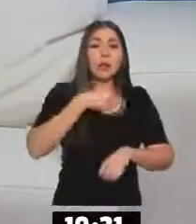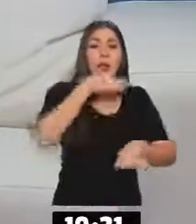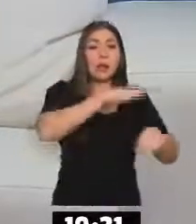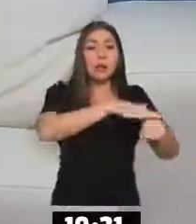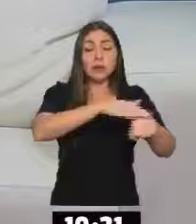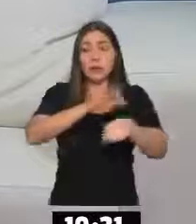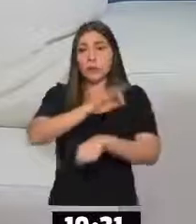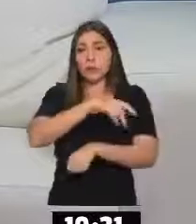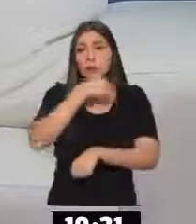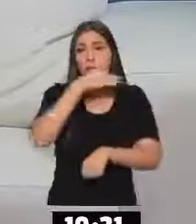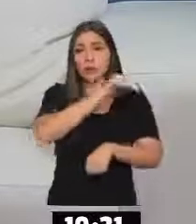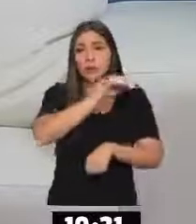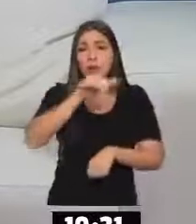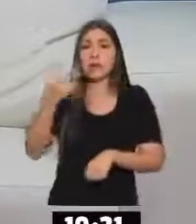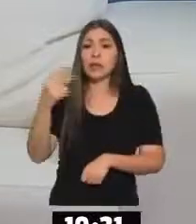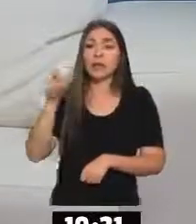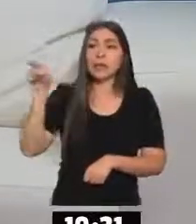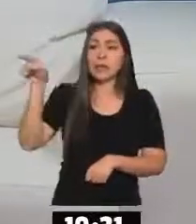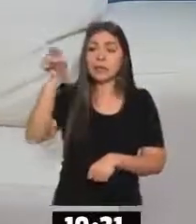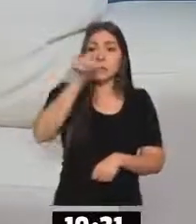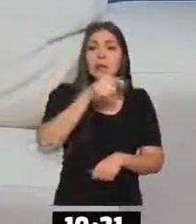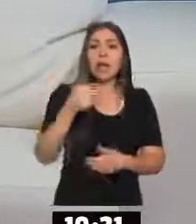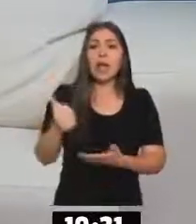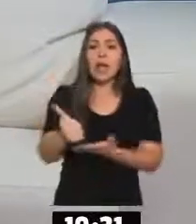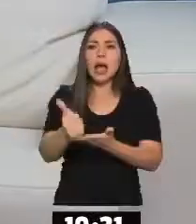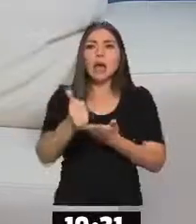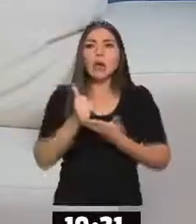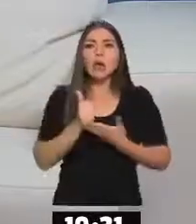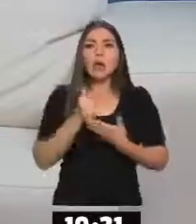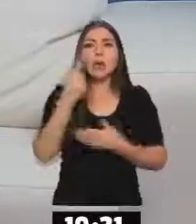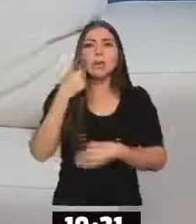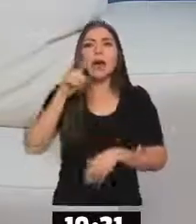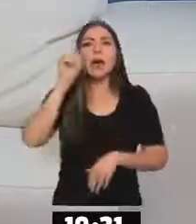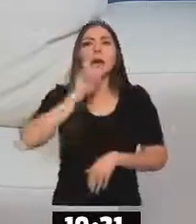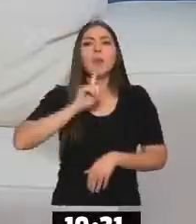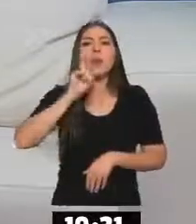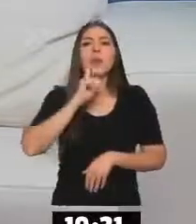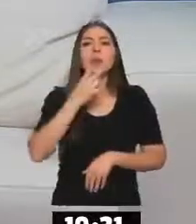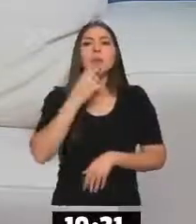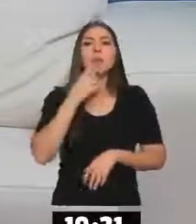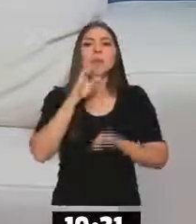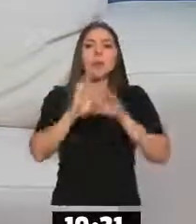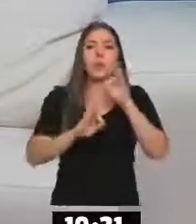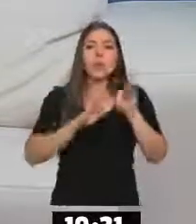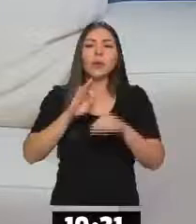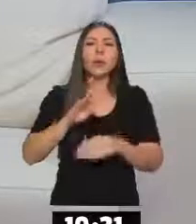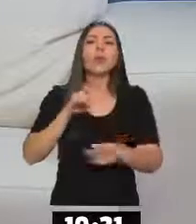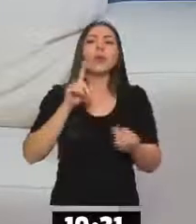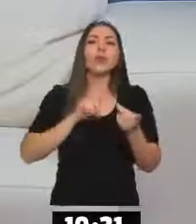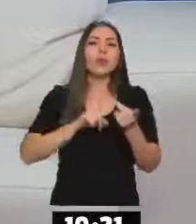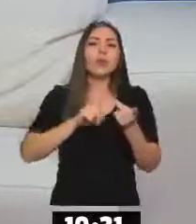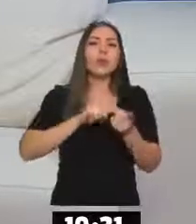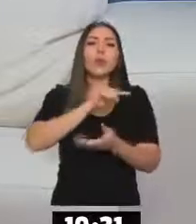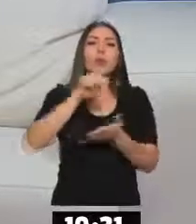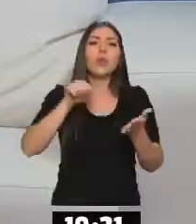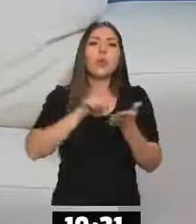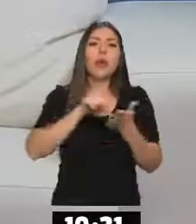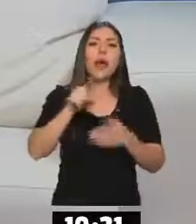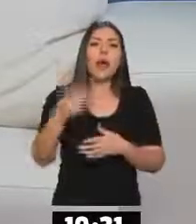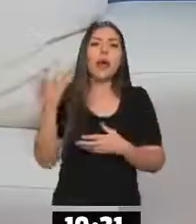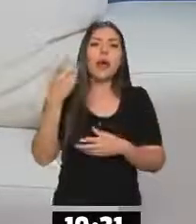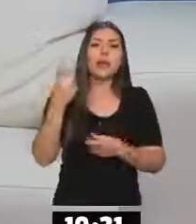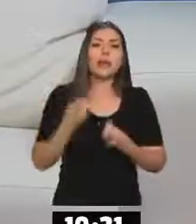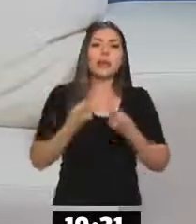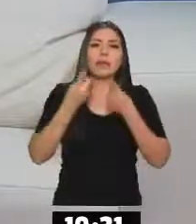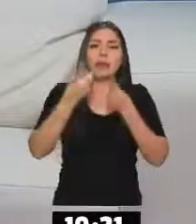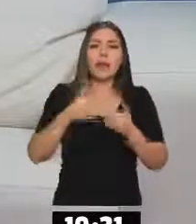que ellos nos ayuden ese día a consentir a las mujeres. Ellos ponen la sede, uh-huh, ofrecen el desayuno para las mujeres